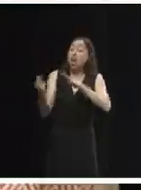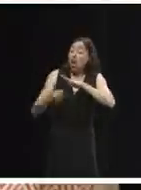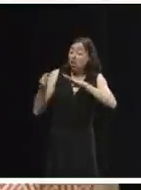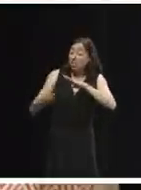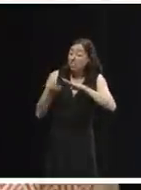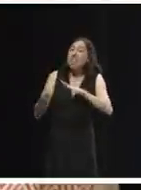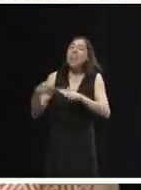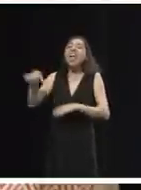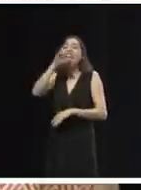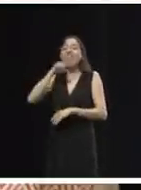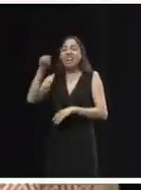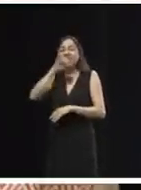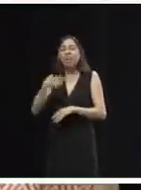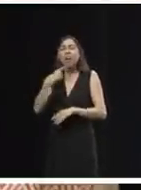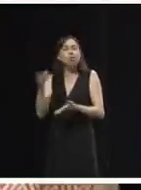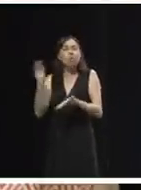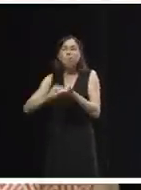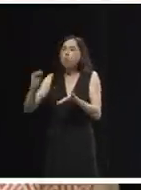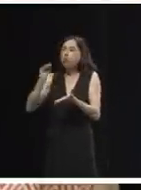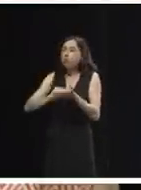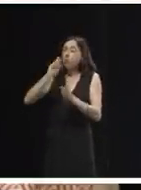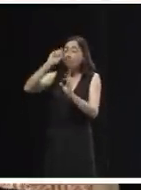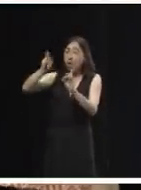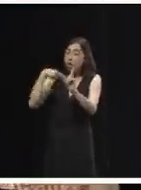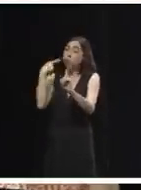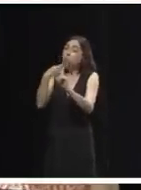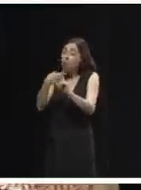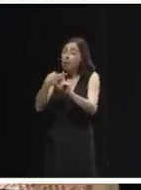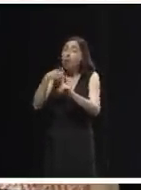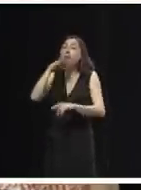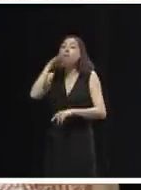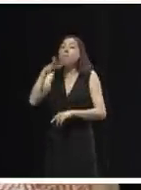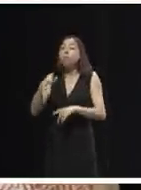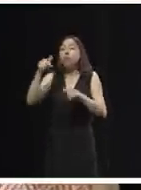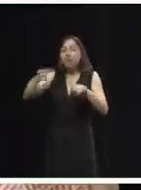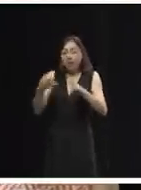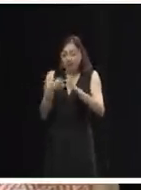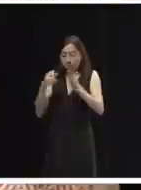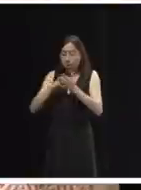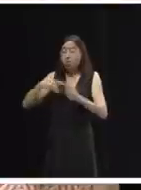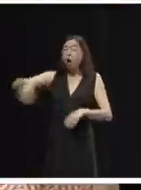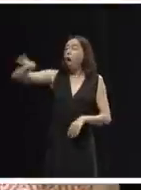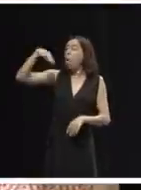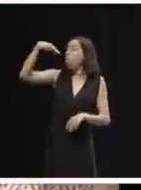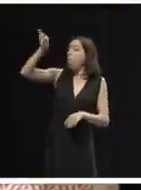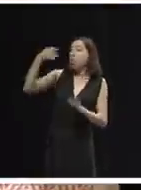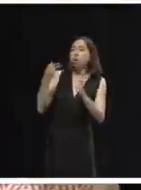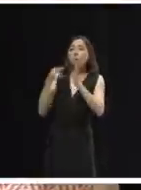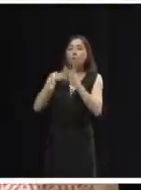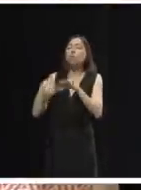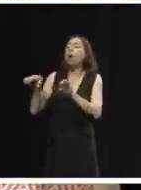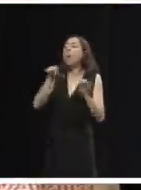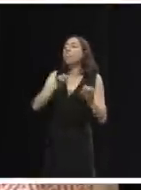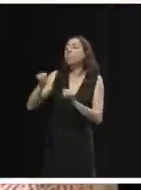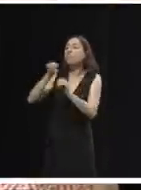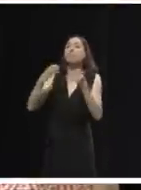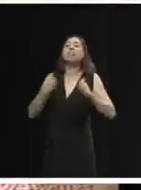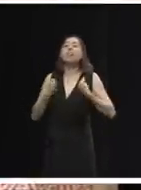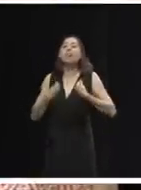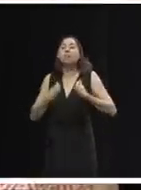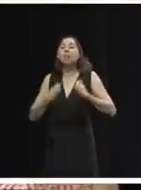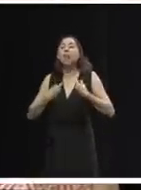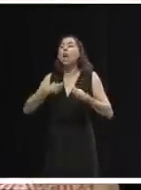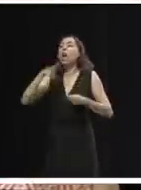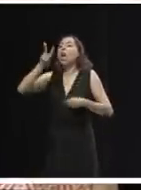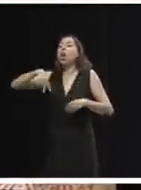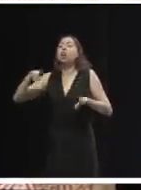varias ocasiones y no me canso de decirlo, sumar, porque este proyecto es el único proyecto que defiende la vida. No solo la vida y la